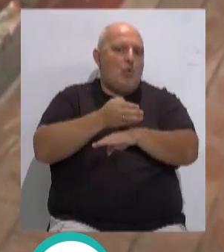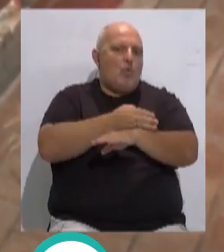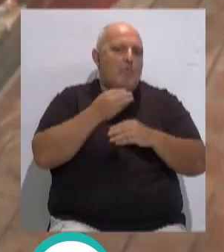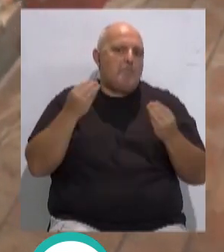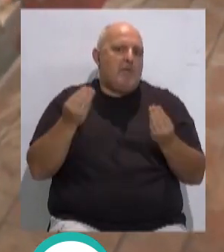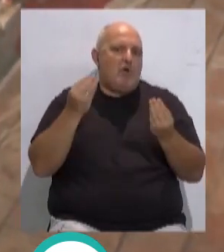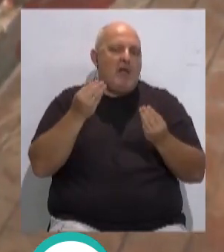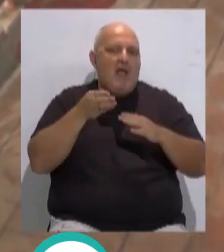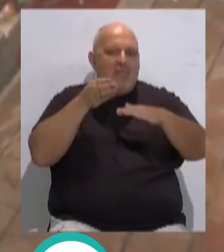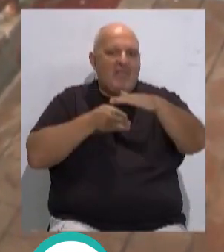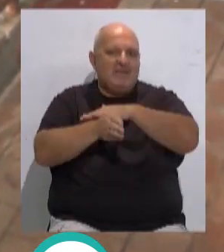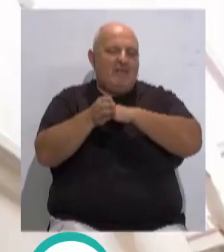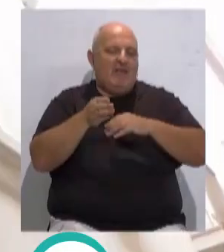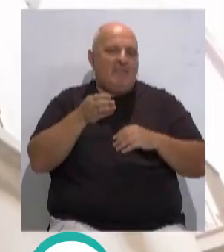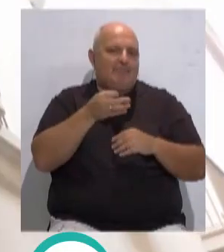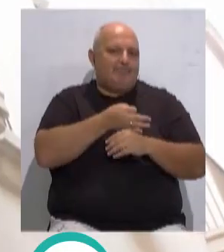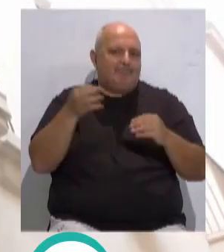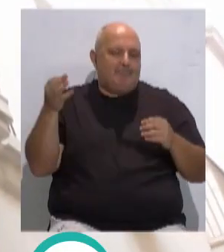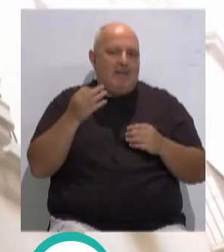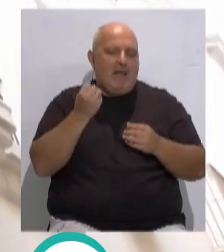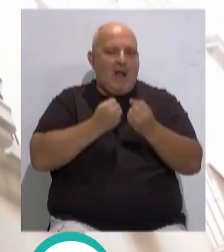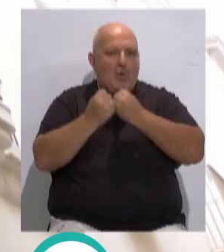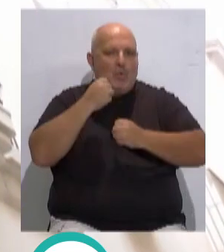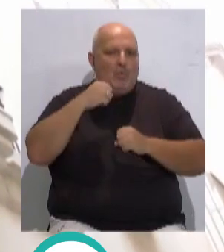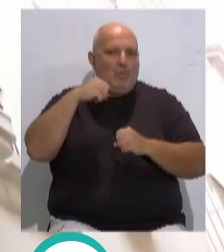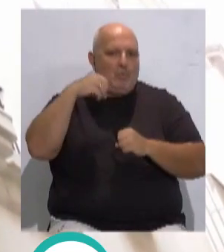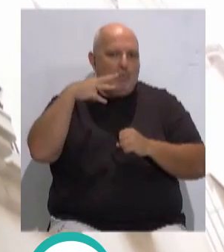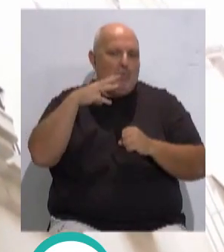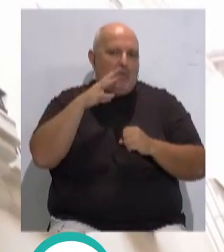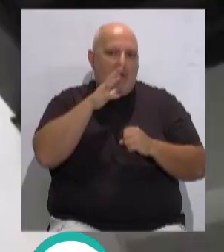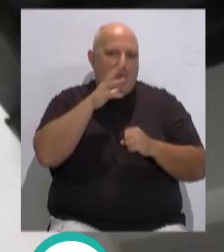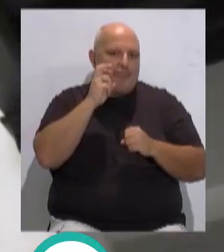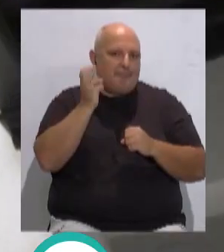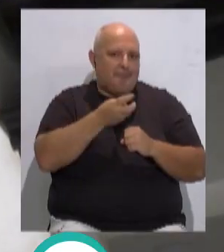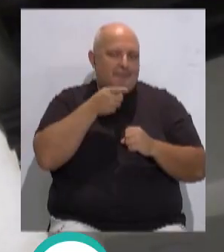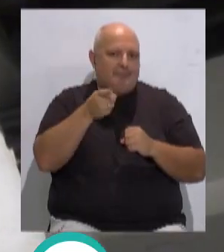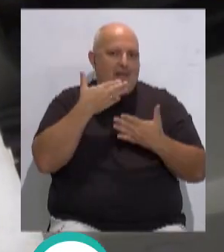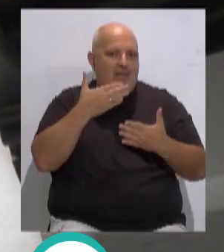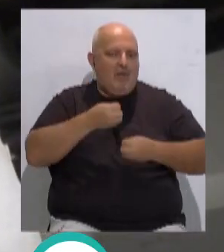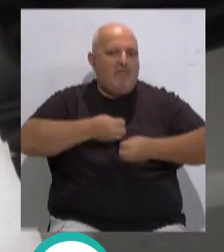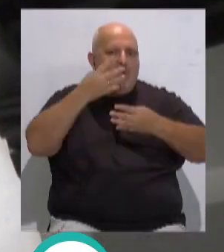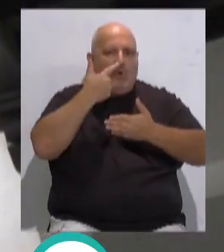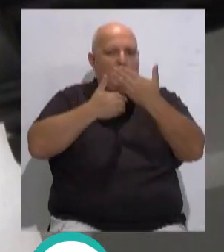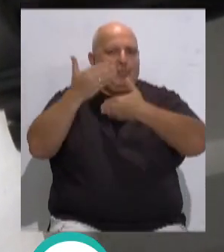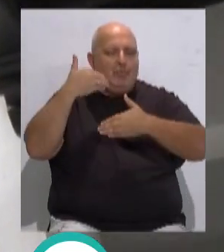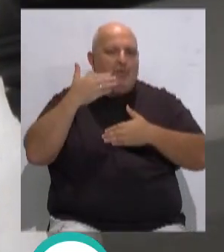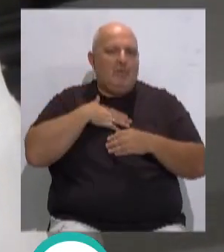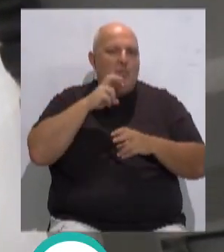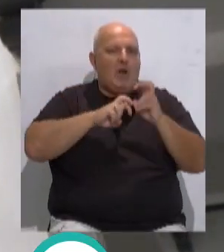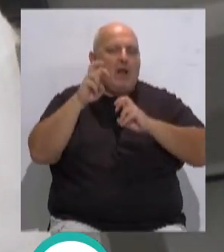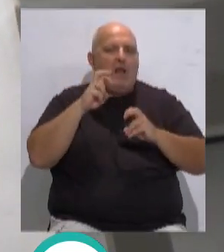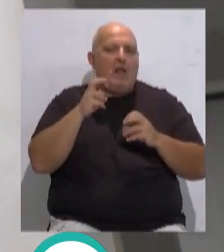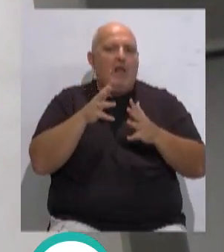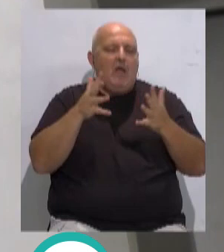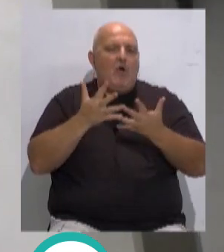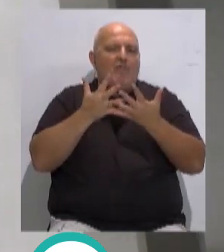mejoras en accesibilidad y eficiencia energética incluidas en esta actuación realizada en un edificio histórico y con el que se ha aumentado